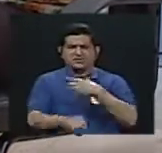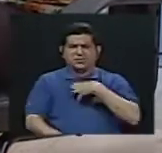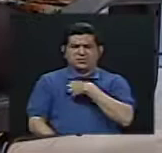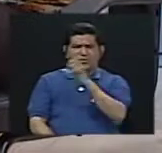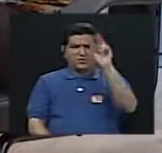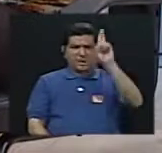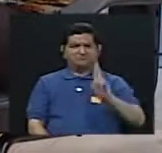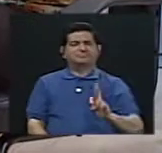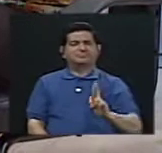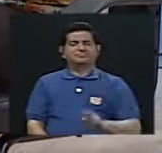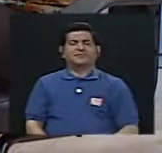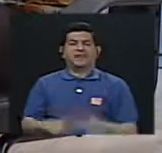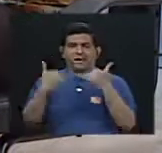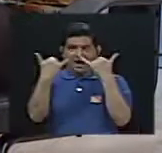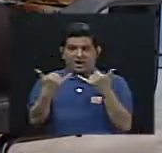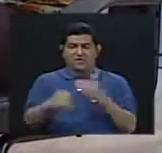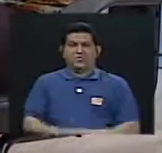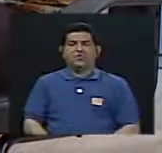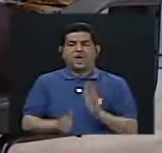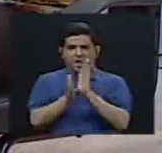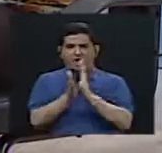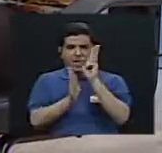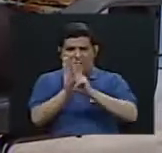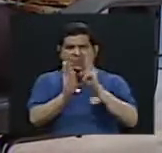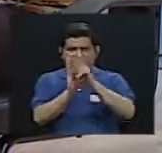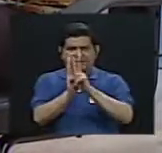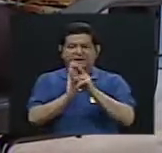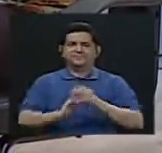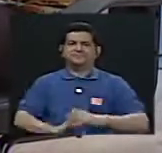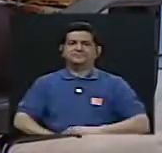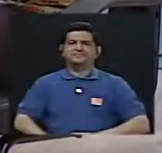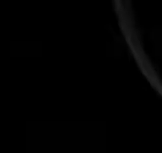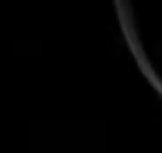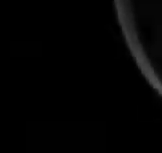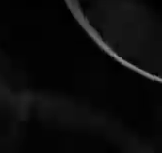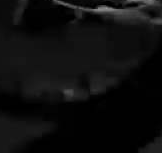costarricense? Con ustedes, el documental.